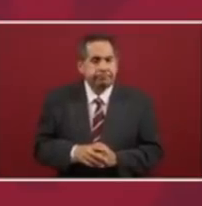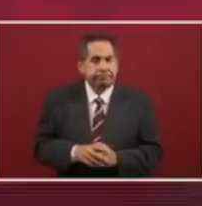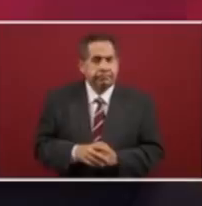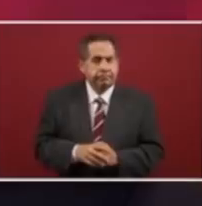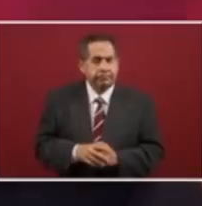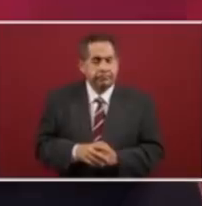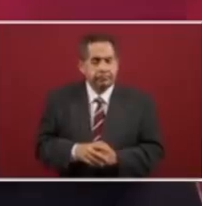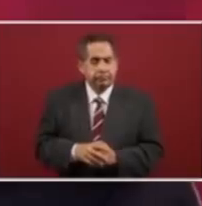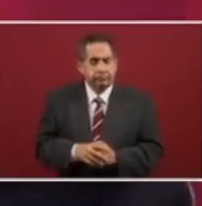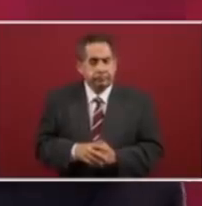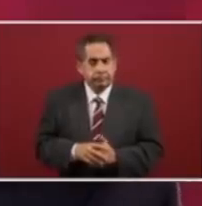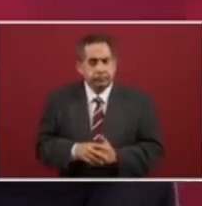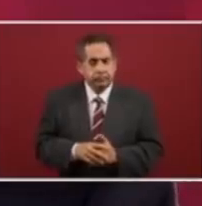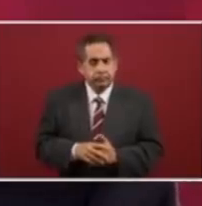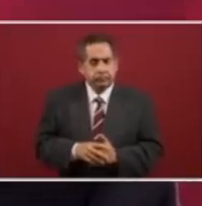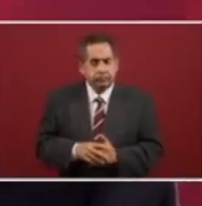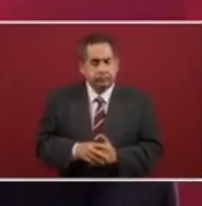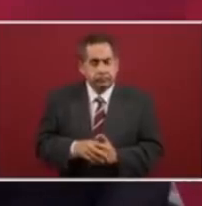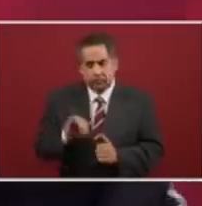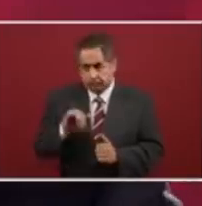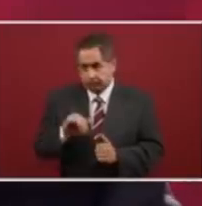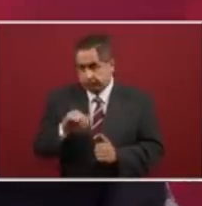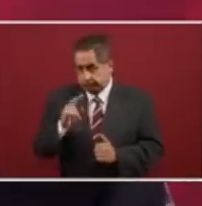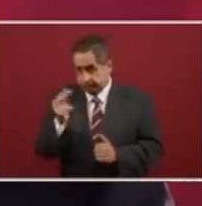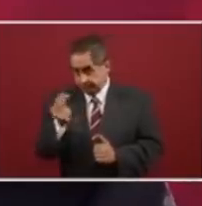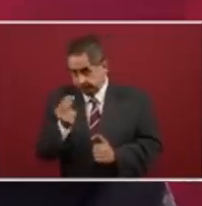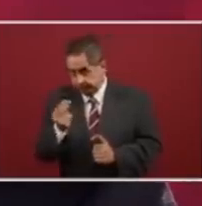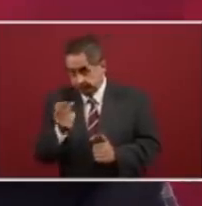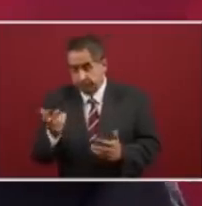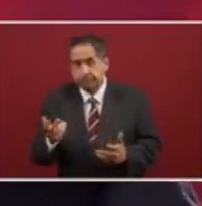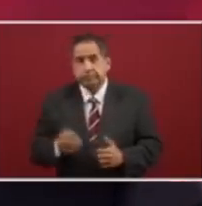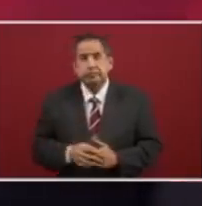sí es necesario